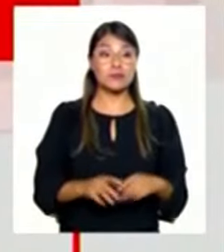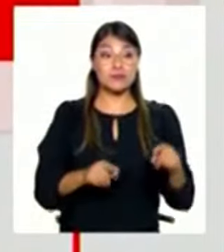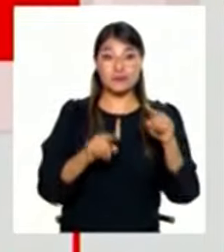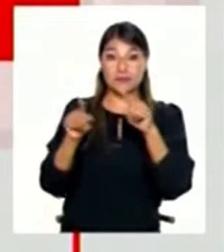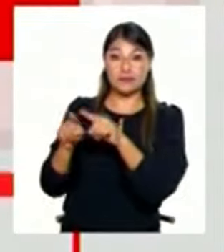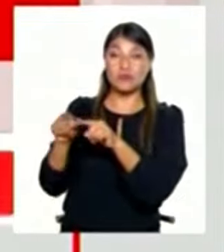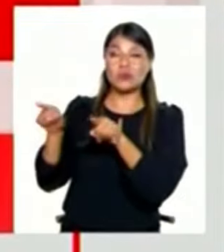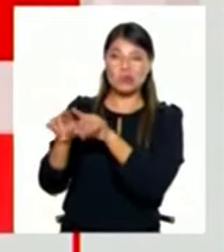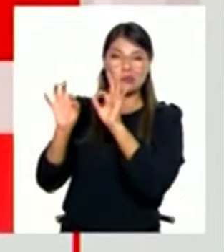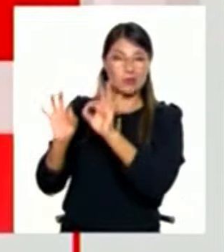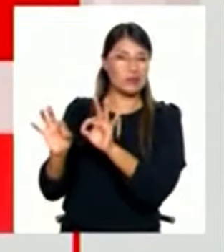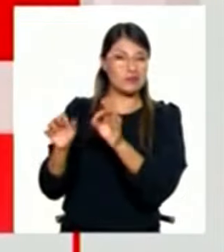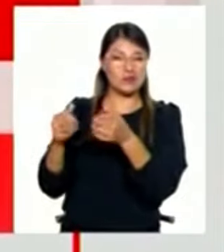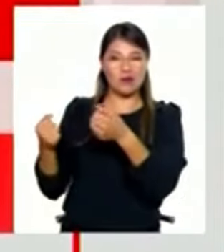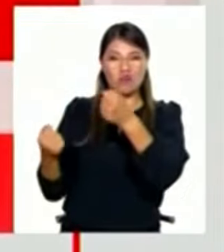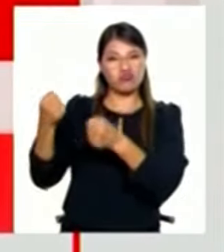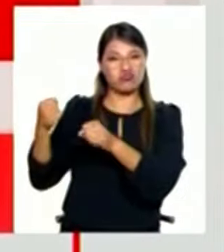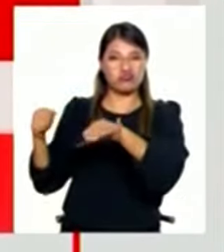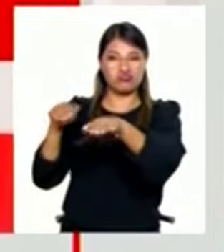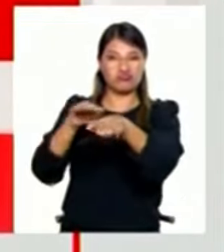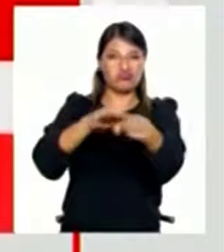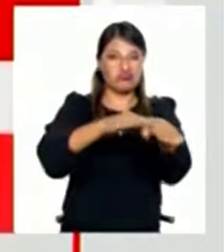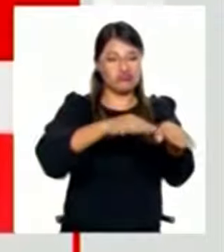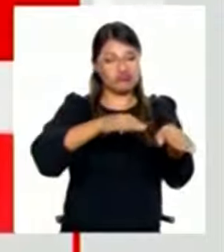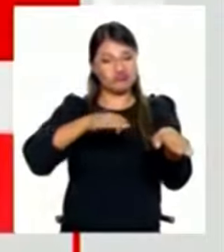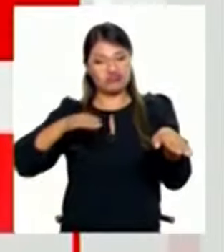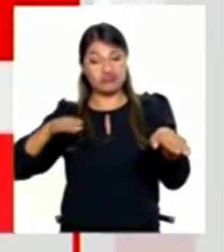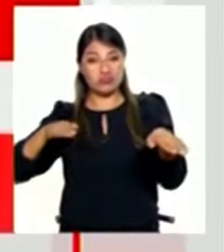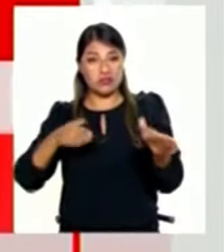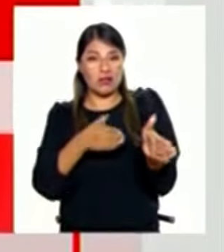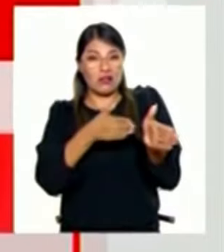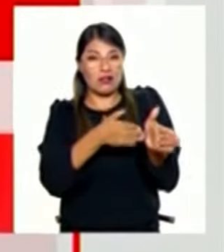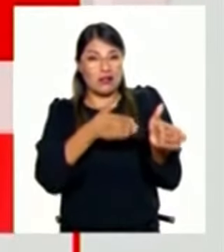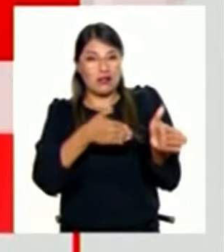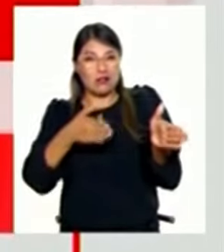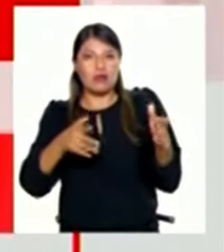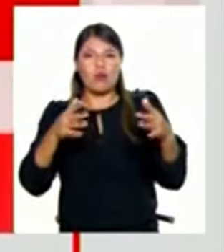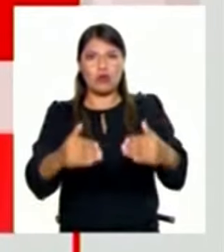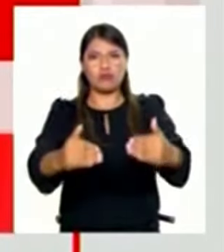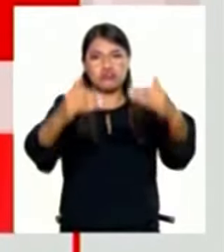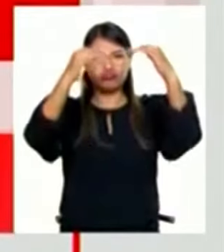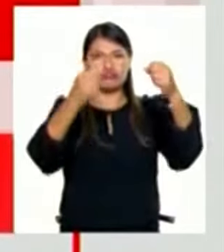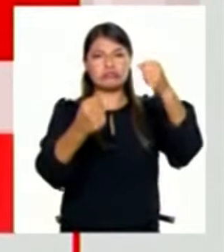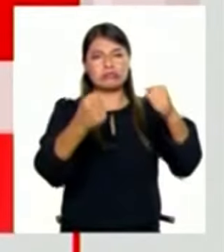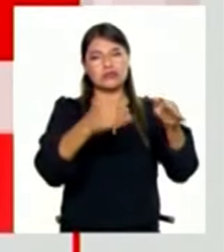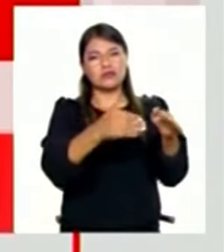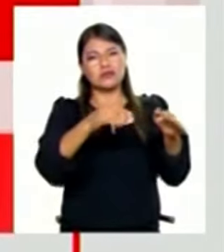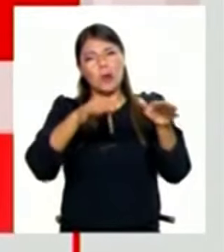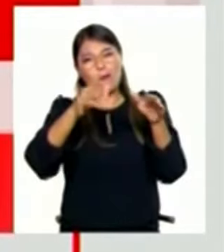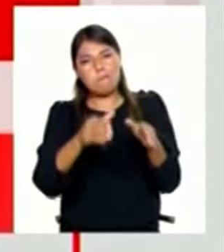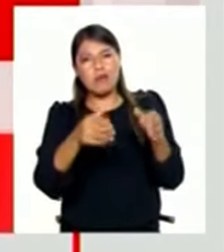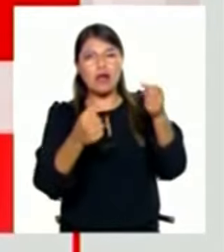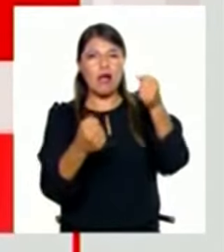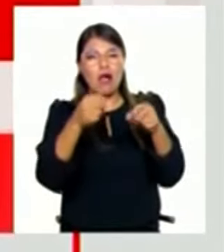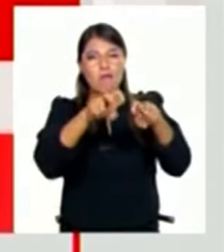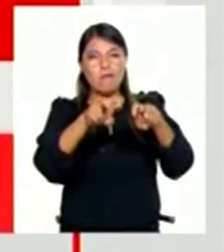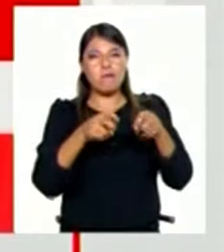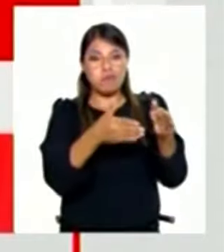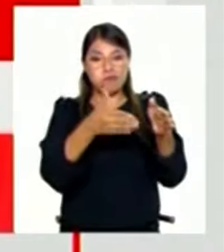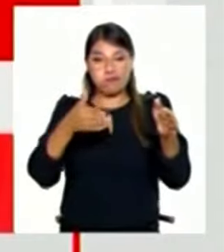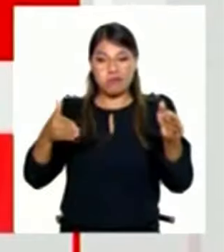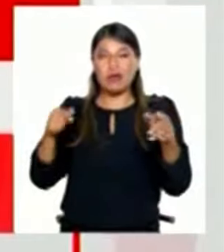Similar situación se vivió en Huánuco, donde decenas de vehículos, camiones y buses interprovinciales quedaron